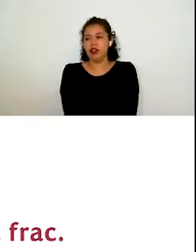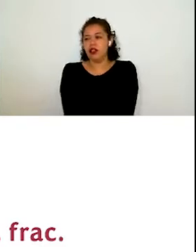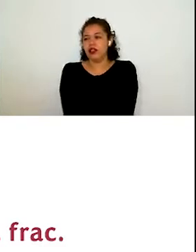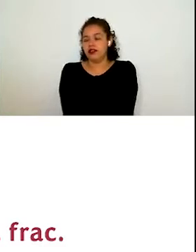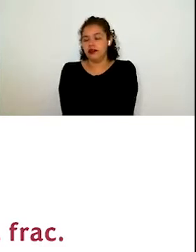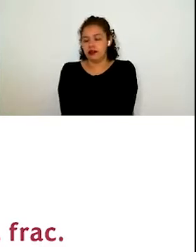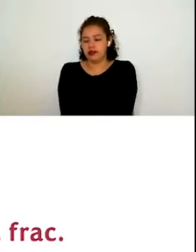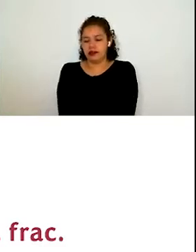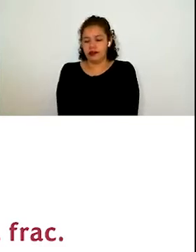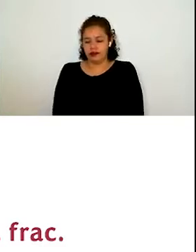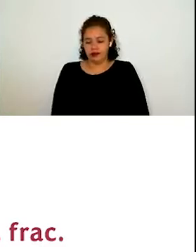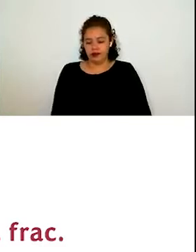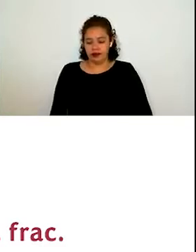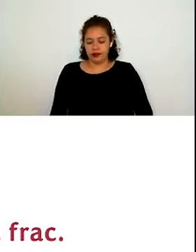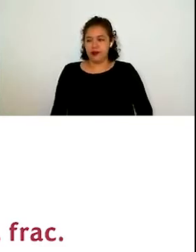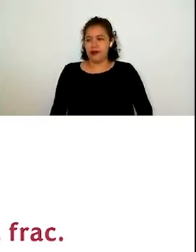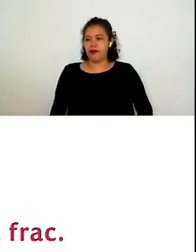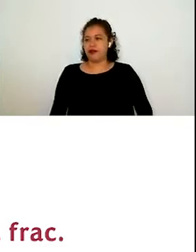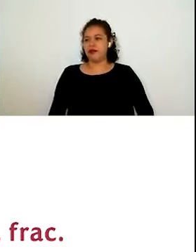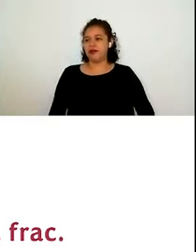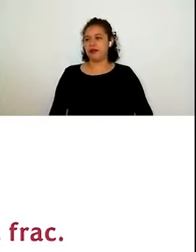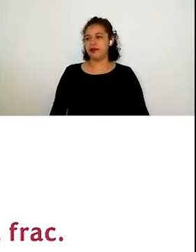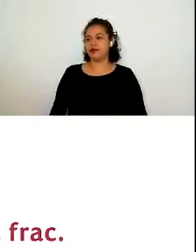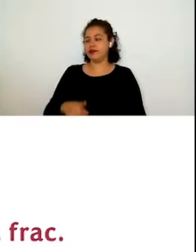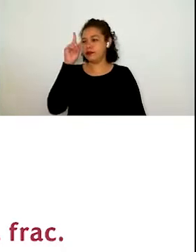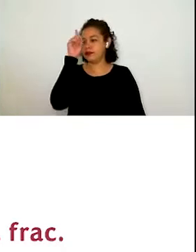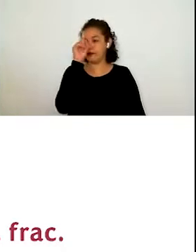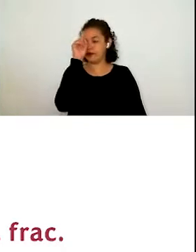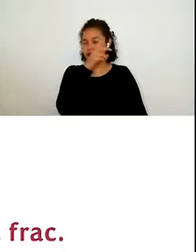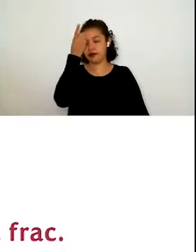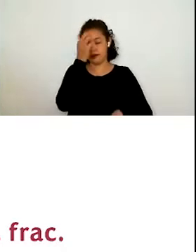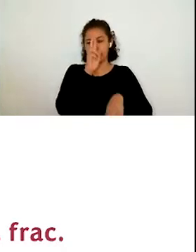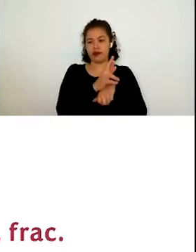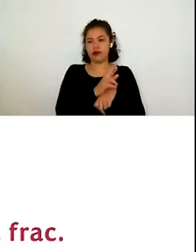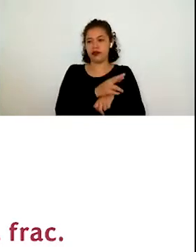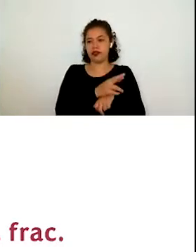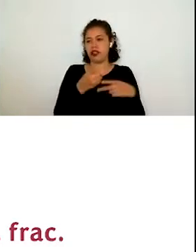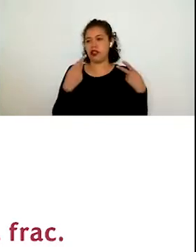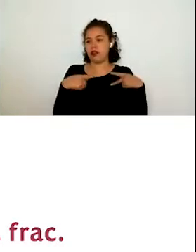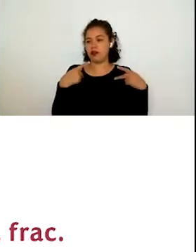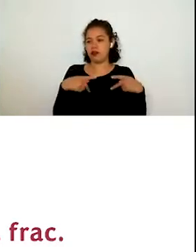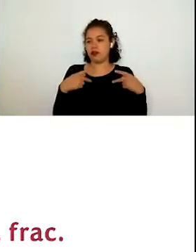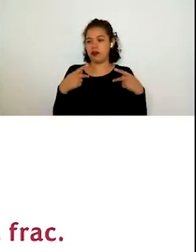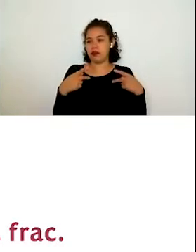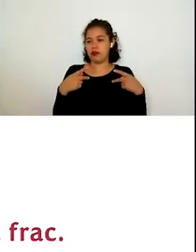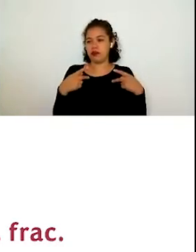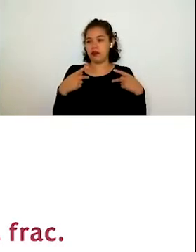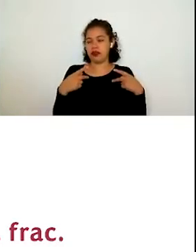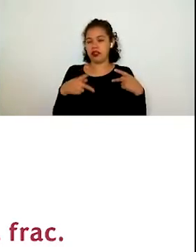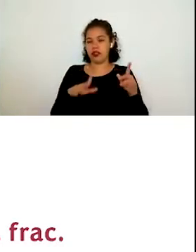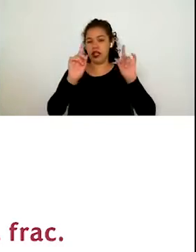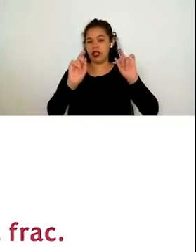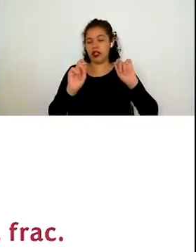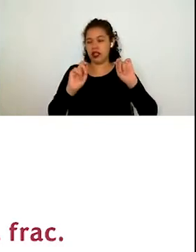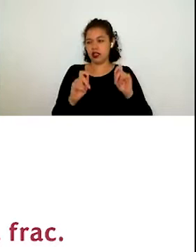Obviamente el consejo directivo también va a tener que tener cuidado en que las personas que vayan a nombrar como parte